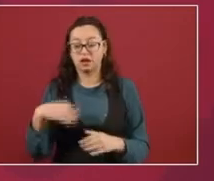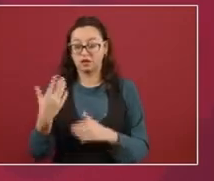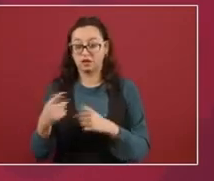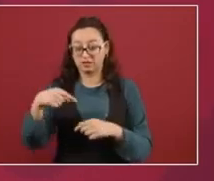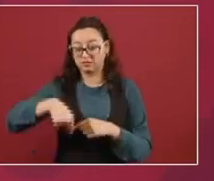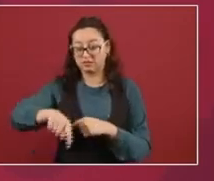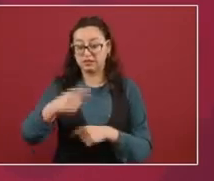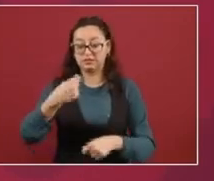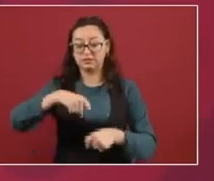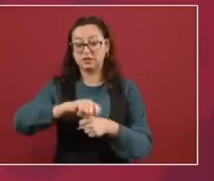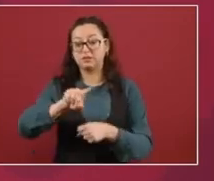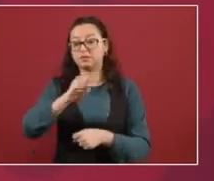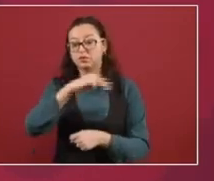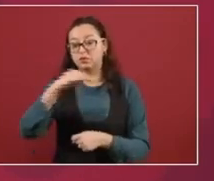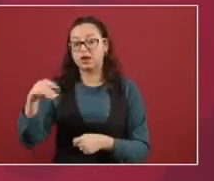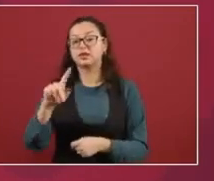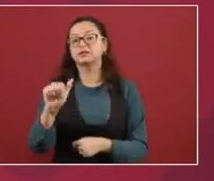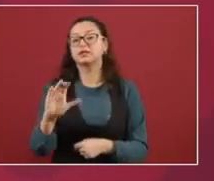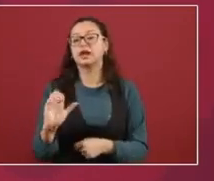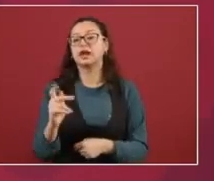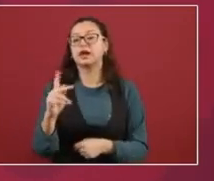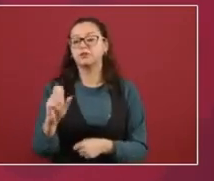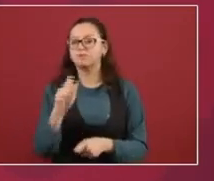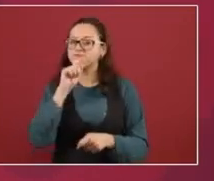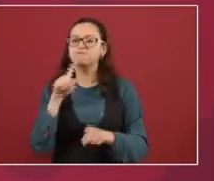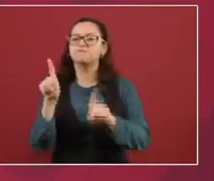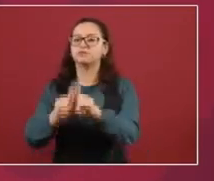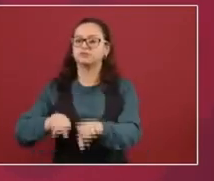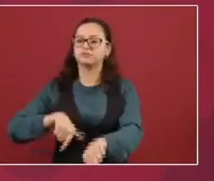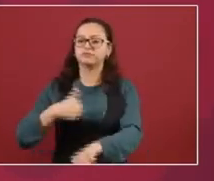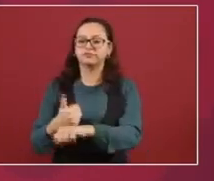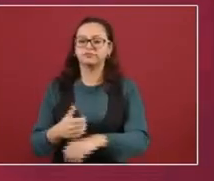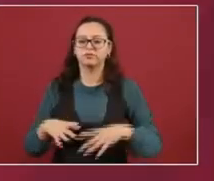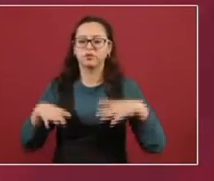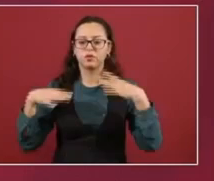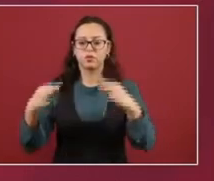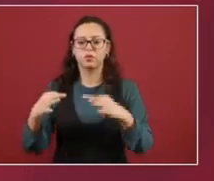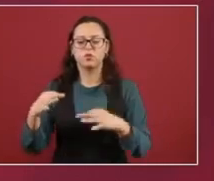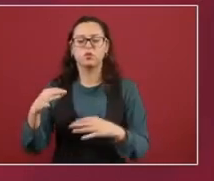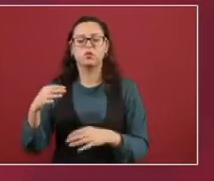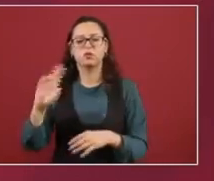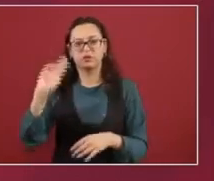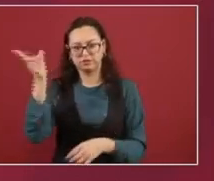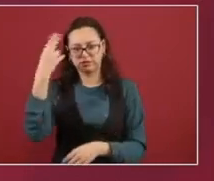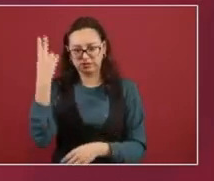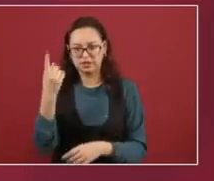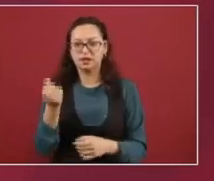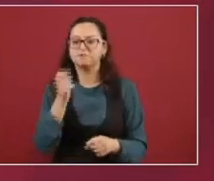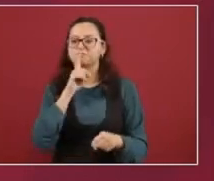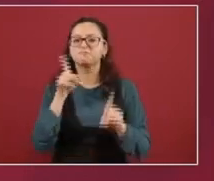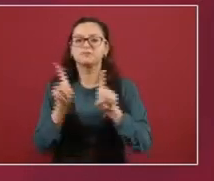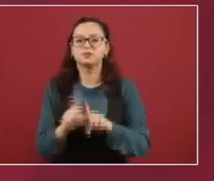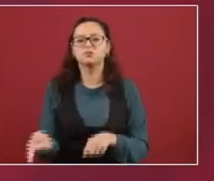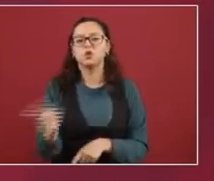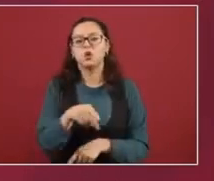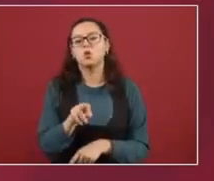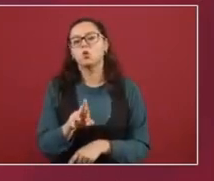Zacapu, en Michoacán. Vamos a estar también en Uruapan, vamos a estar en